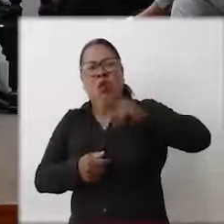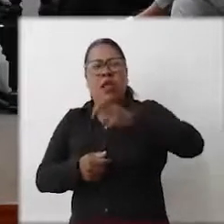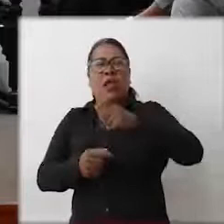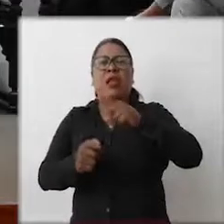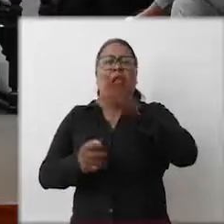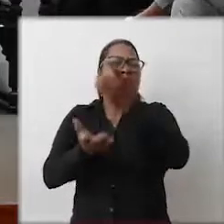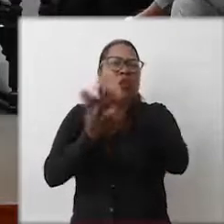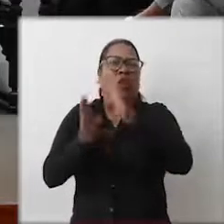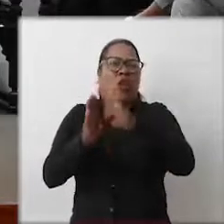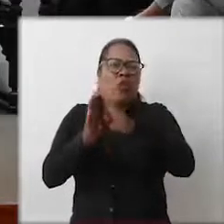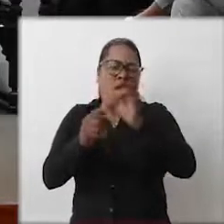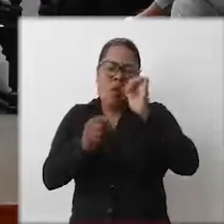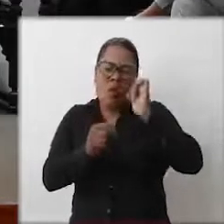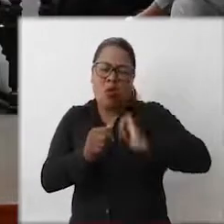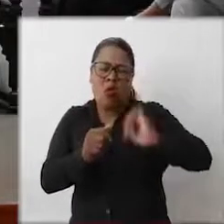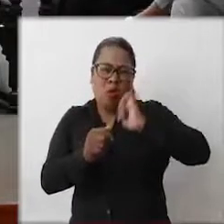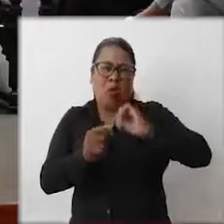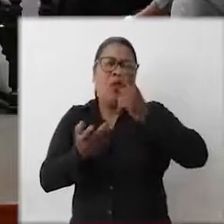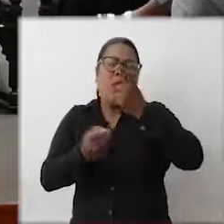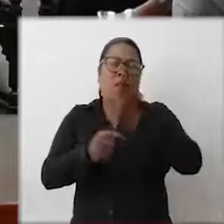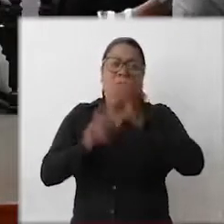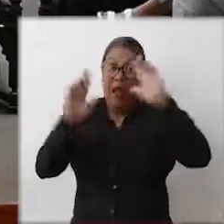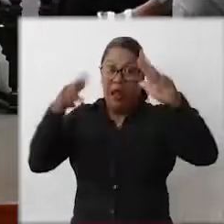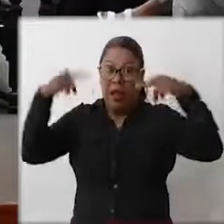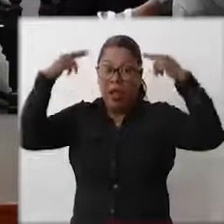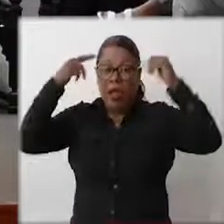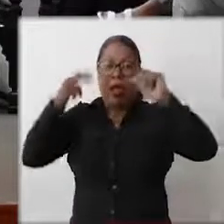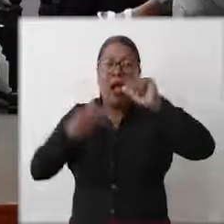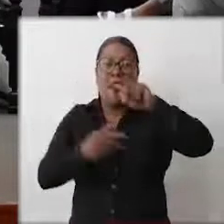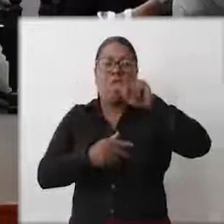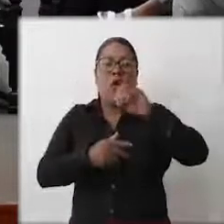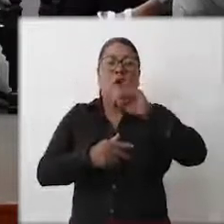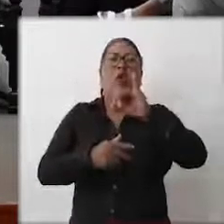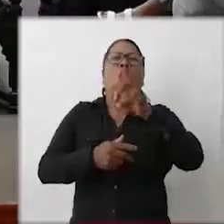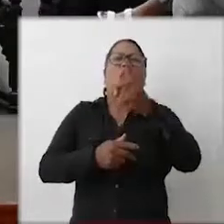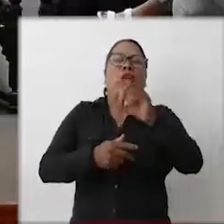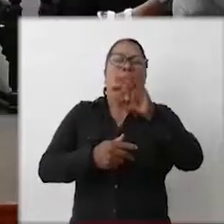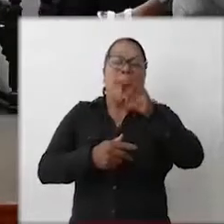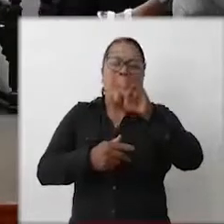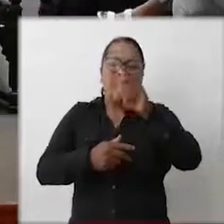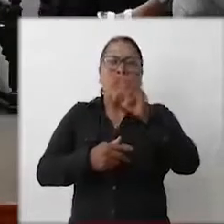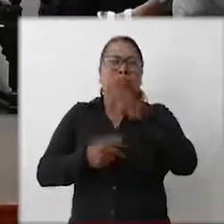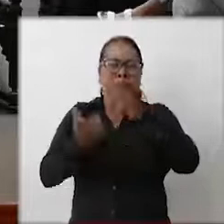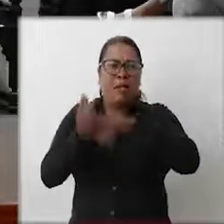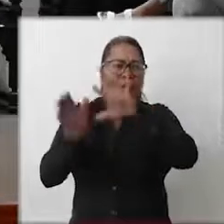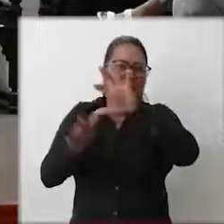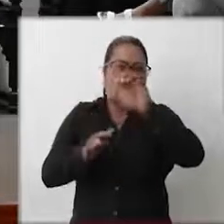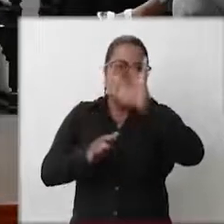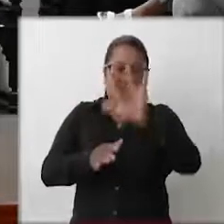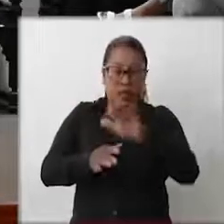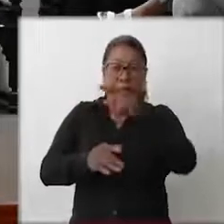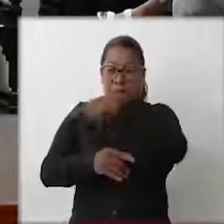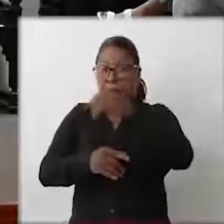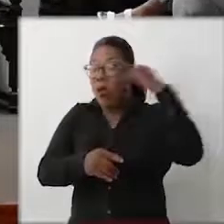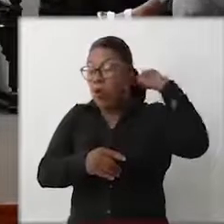Y el Zompantli, muro de calaveras. Este tianguis se conocería durante el virreinato como